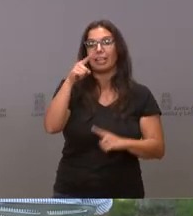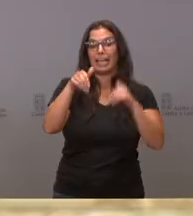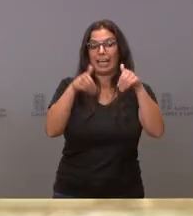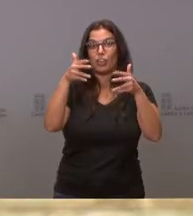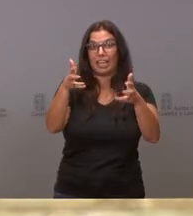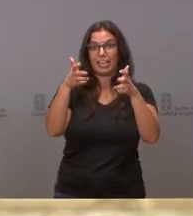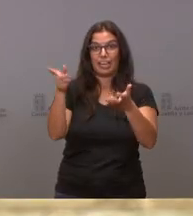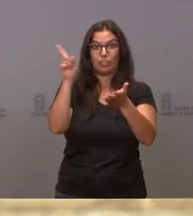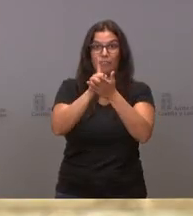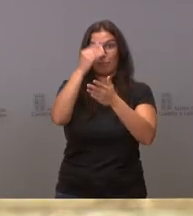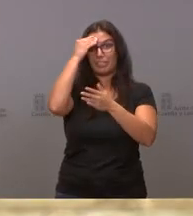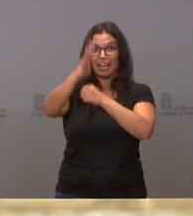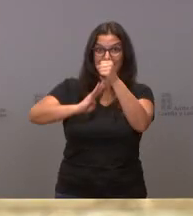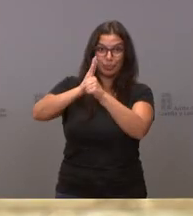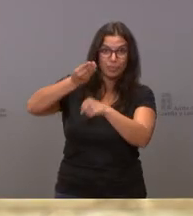Bueno,